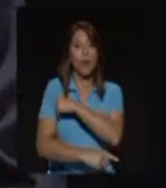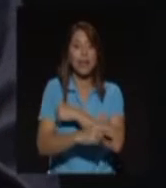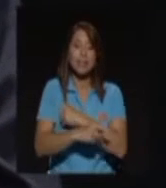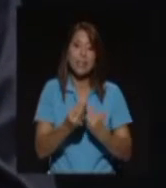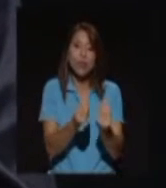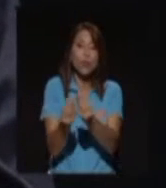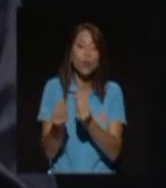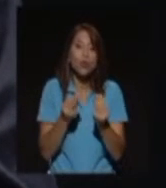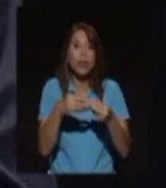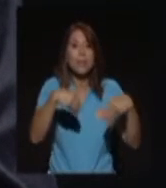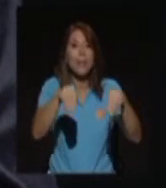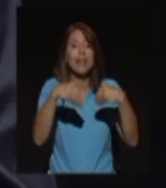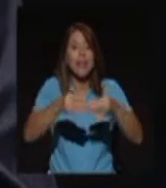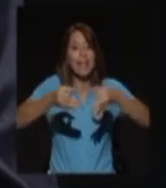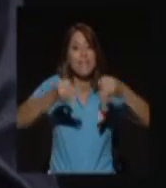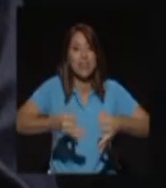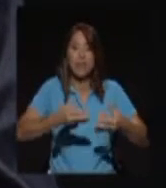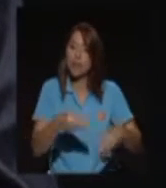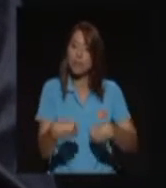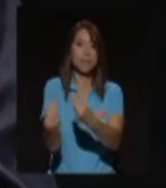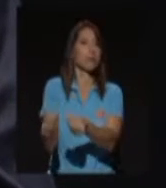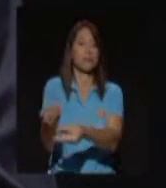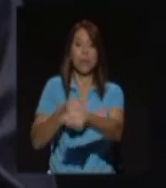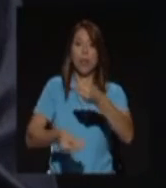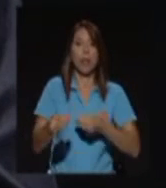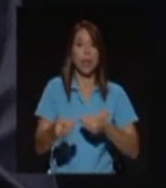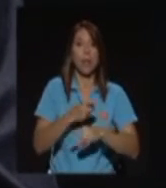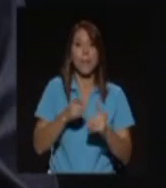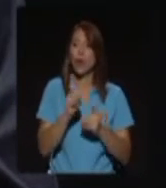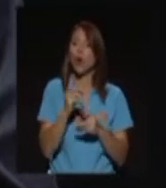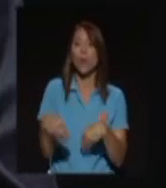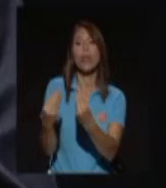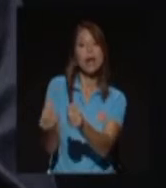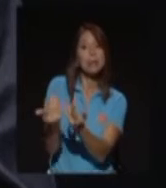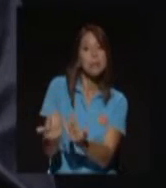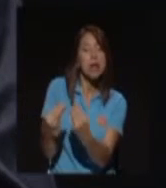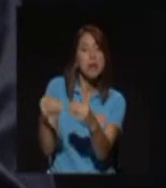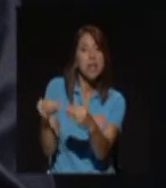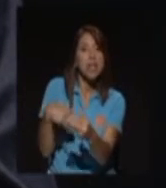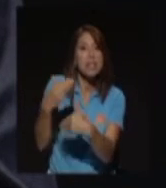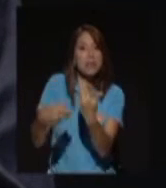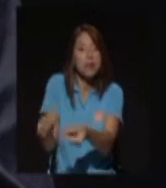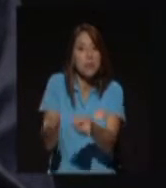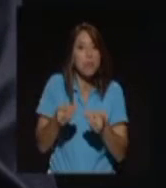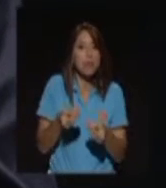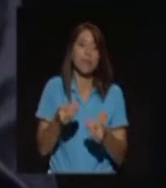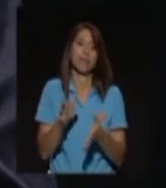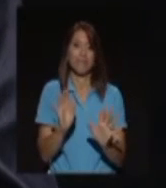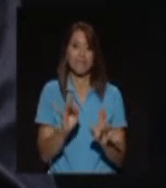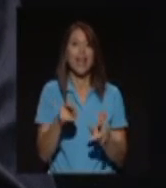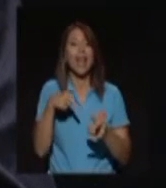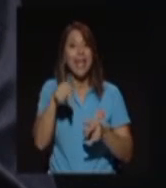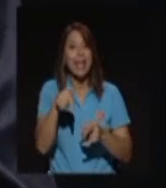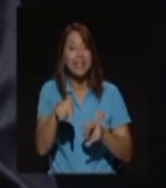y ahí obtenían lo que pudieran obtener. Ese esquema institucional en Costa Rica fue muy importante, sobre todo